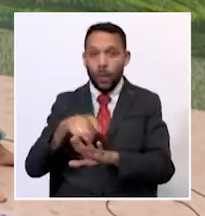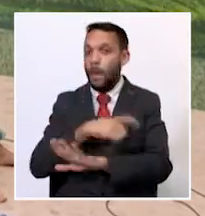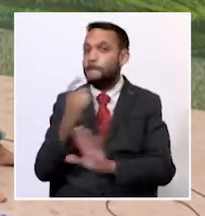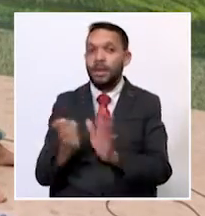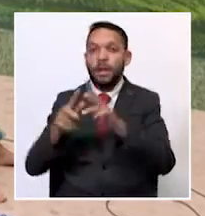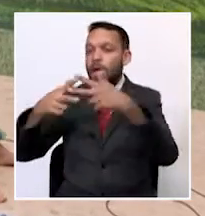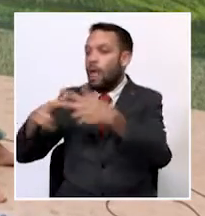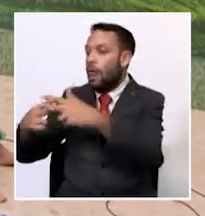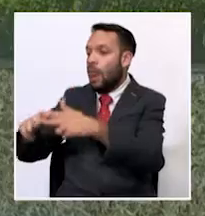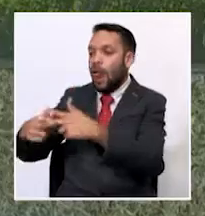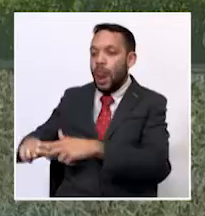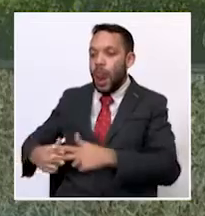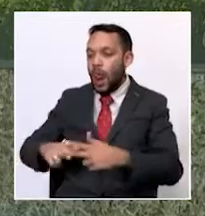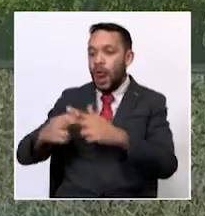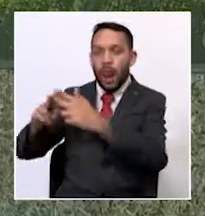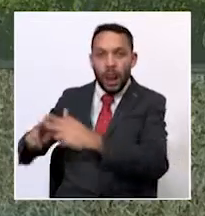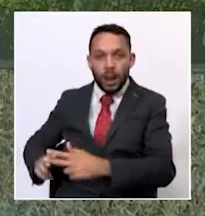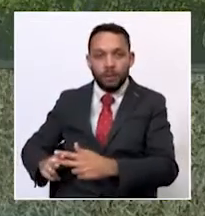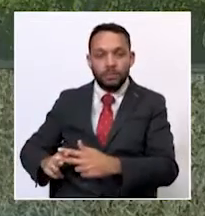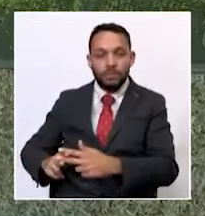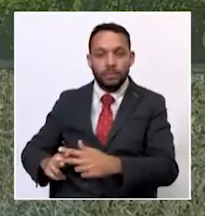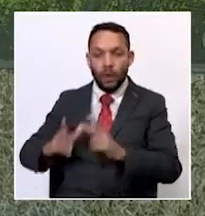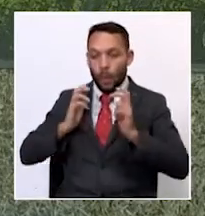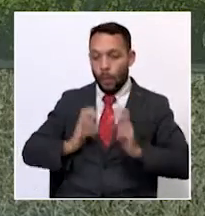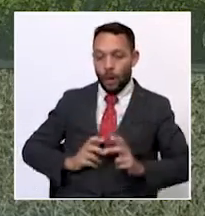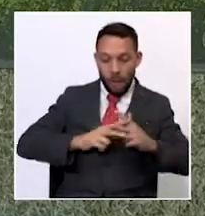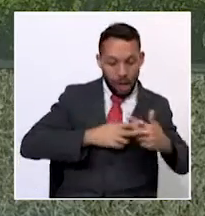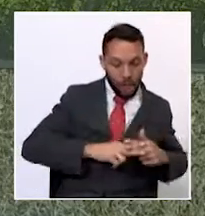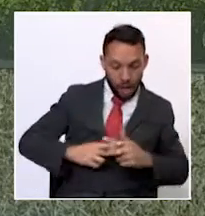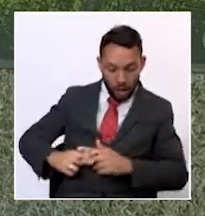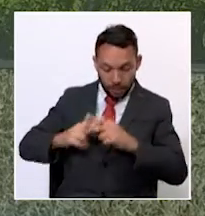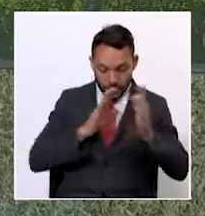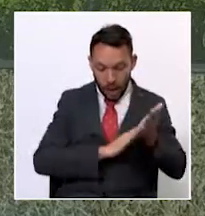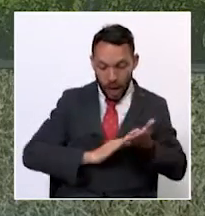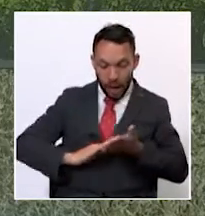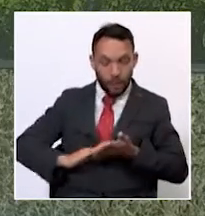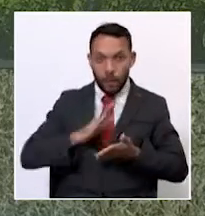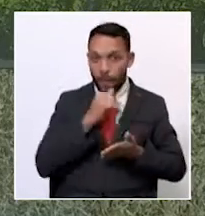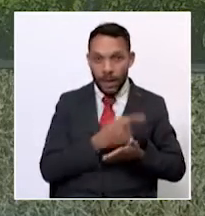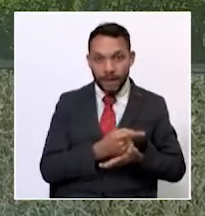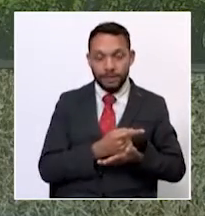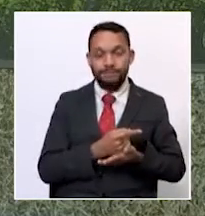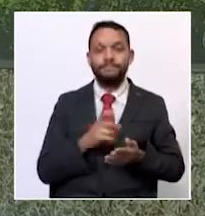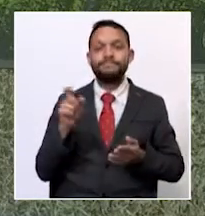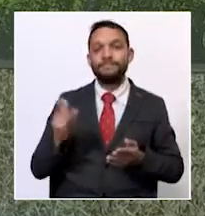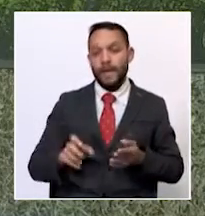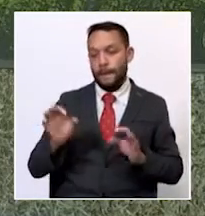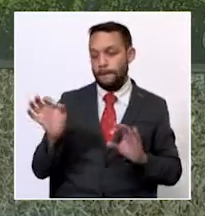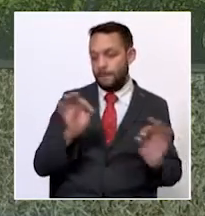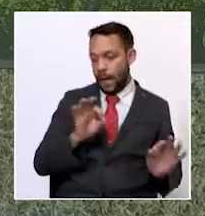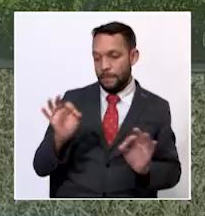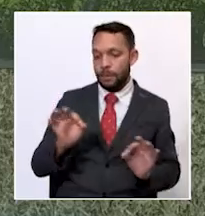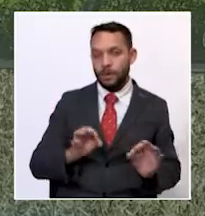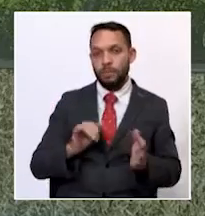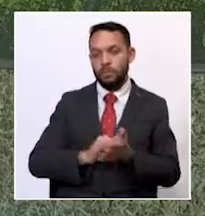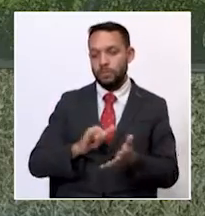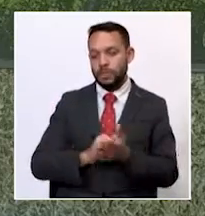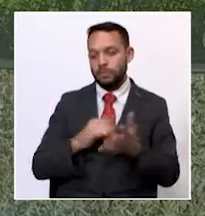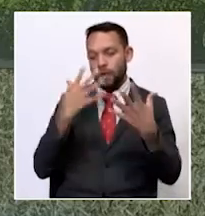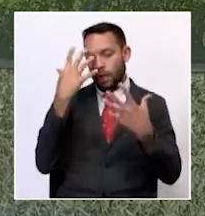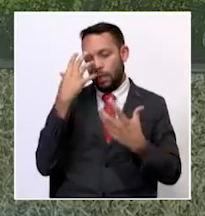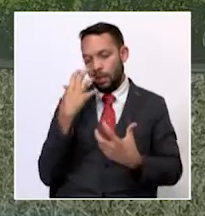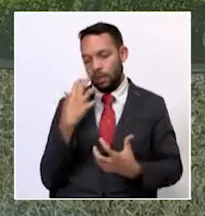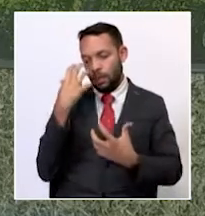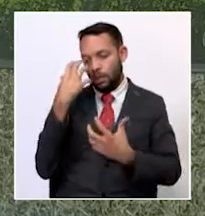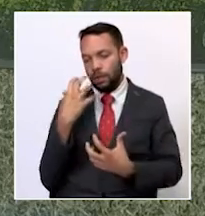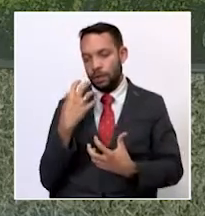mecánico, pero el cuerpo no lo estamos llevando a algo preventivo y por eso vivimos la angustia de la enfermedad,